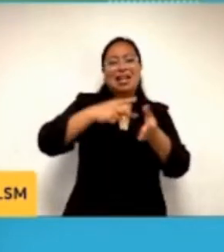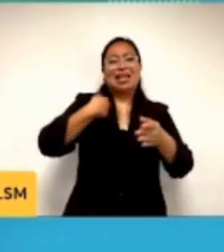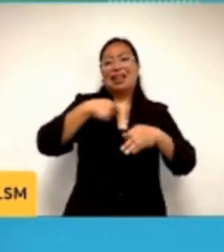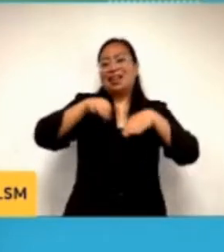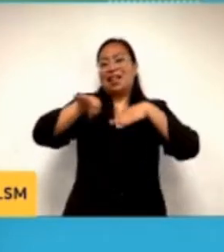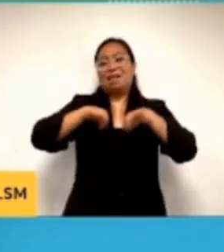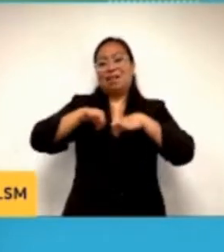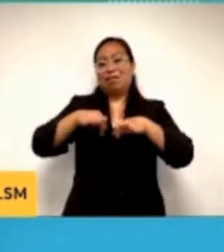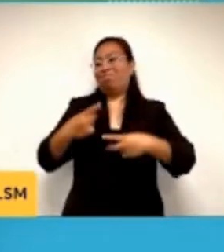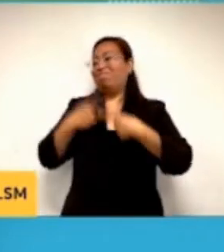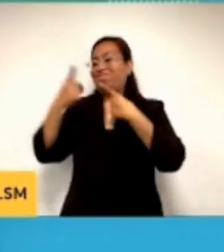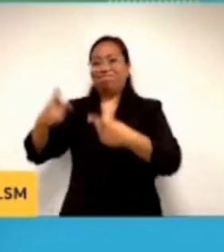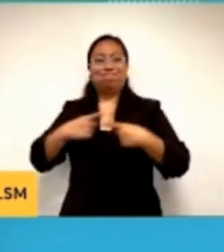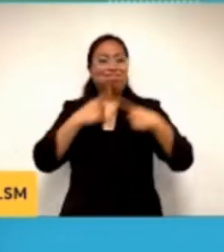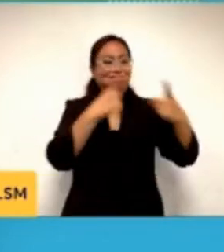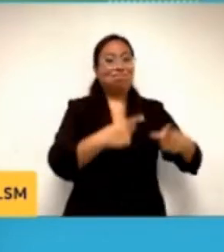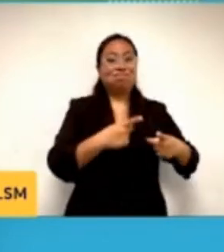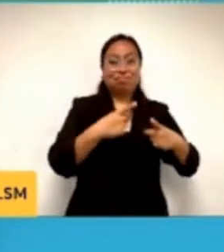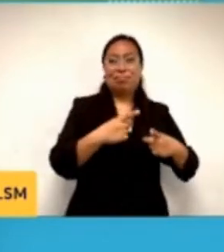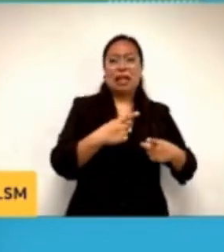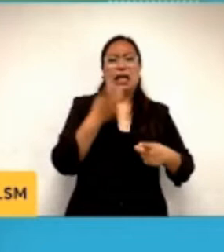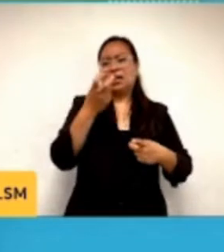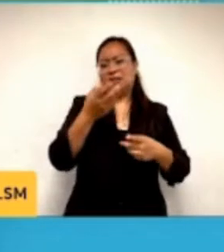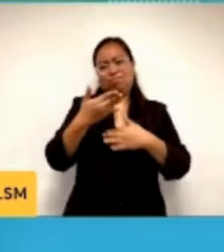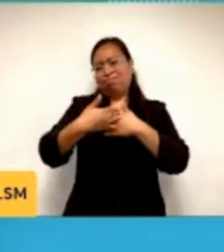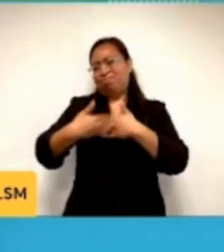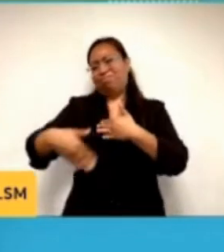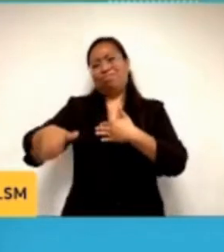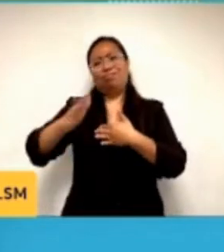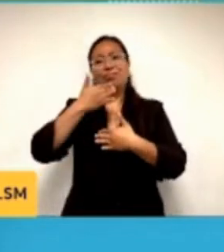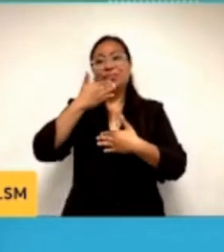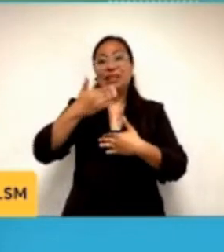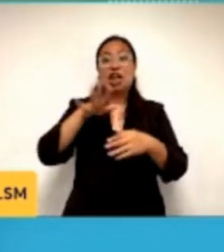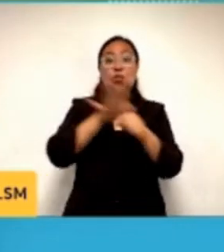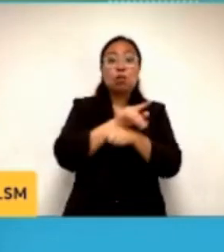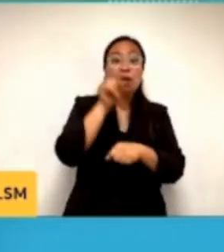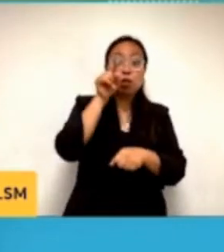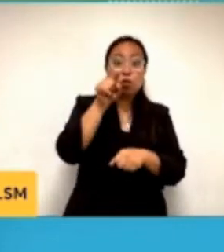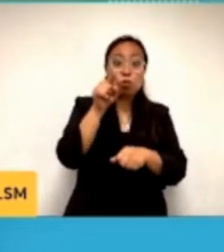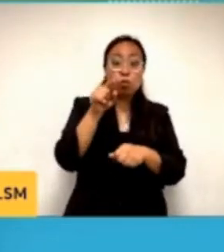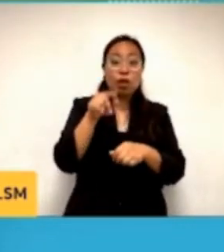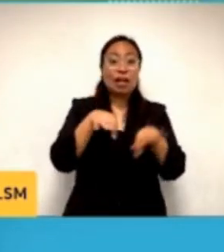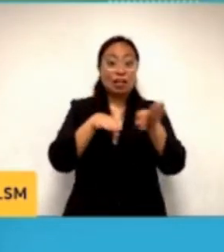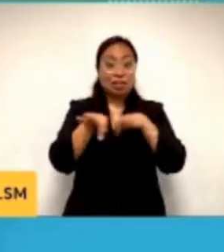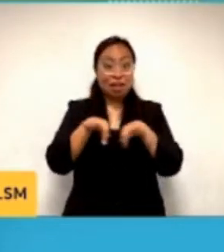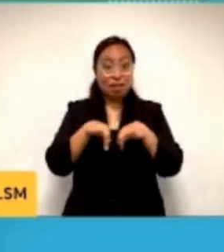ya este tema es bastante sencillo porque pues tu trabajo per se